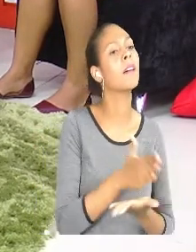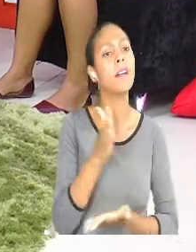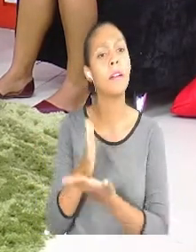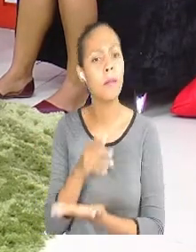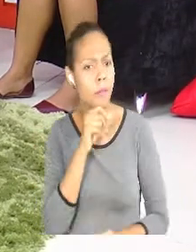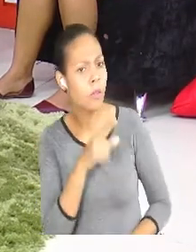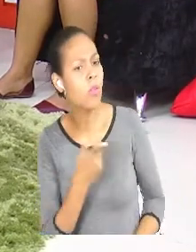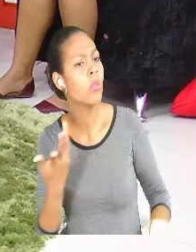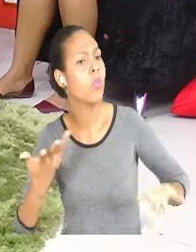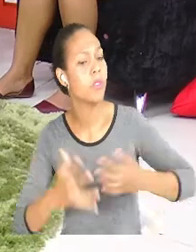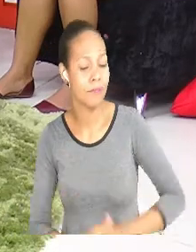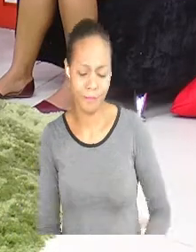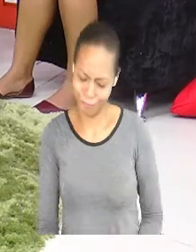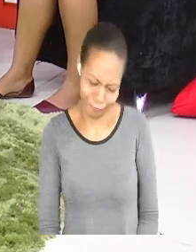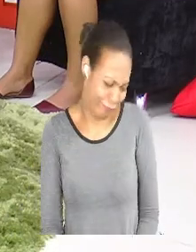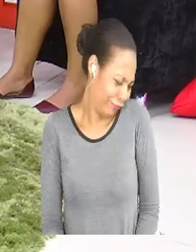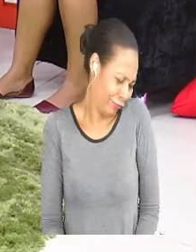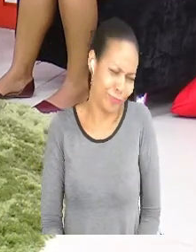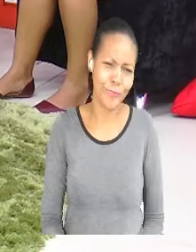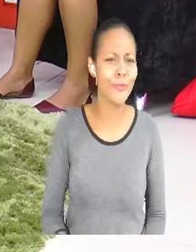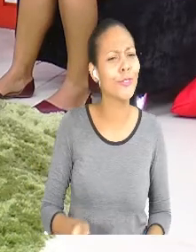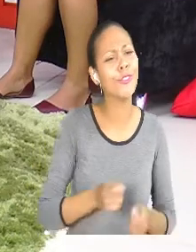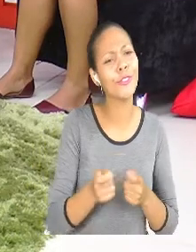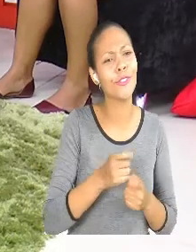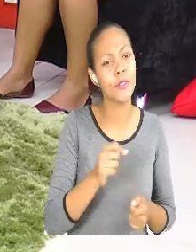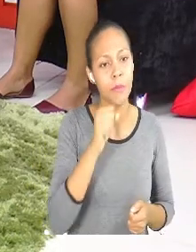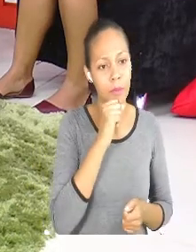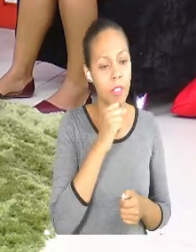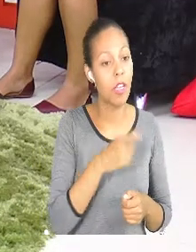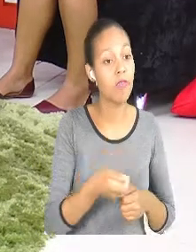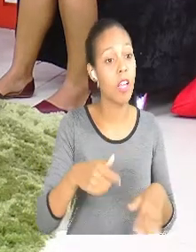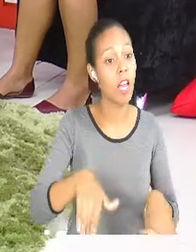más. En Barranca todo es cerquita. Es en la calle